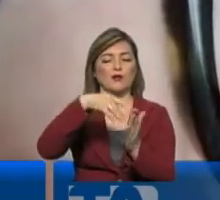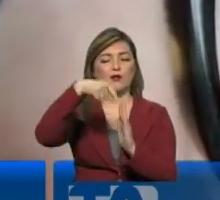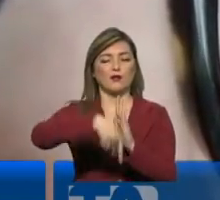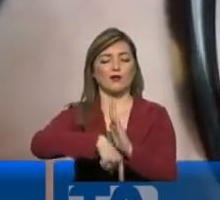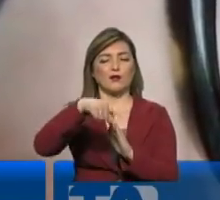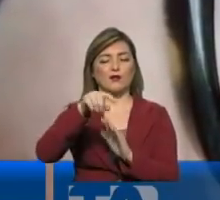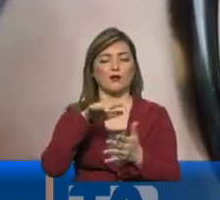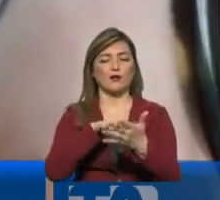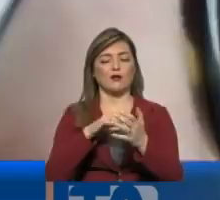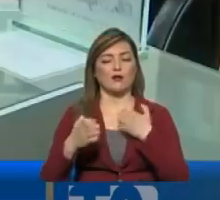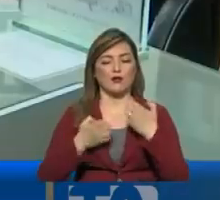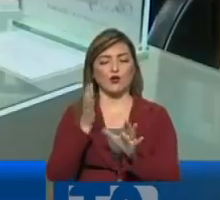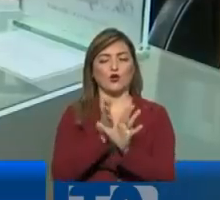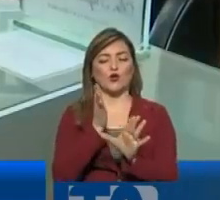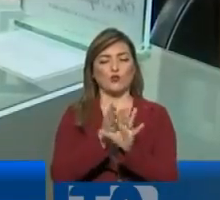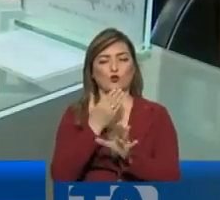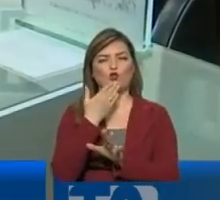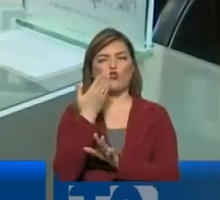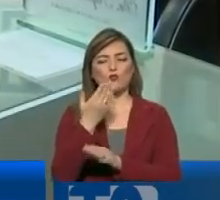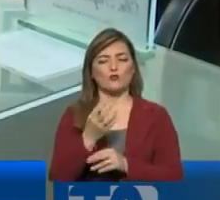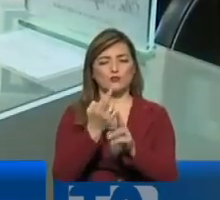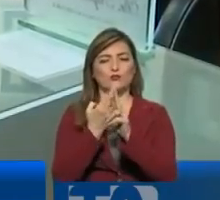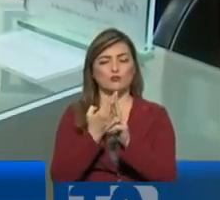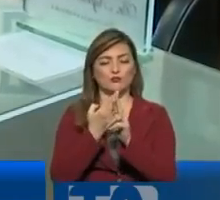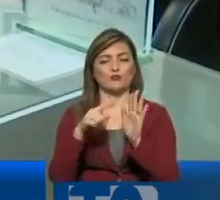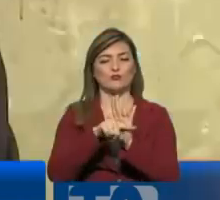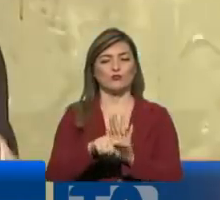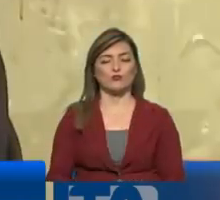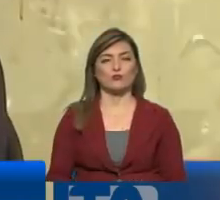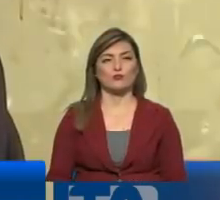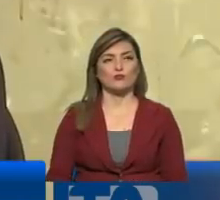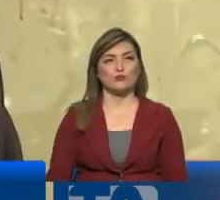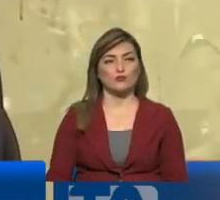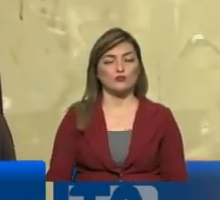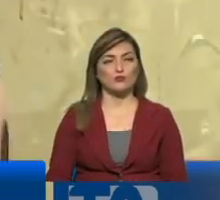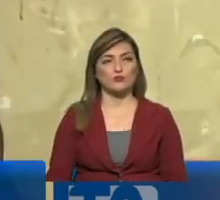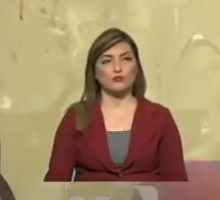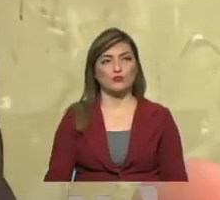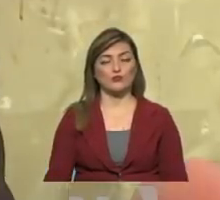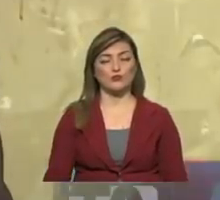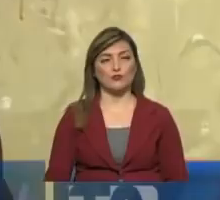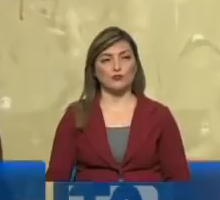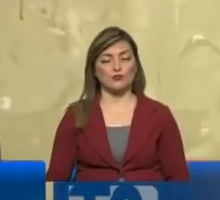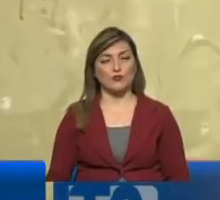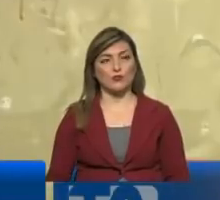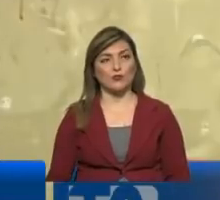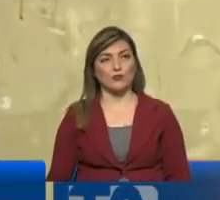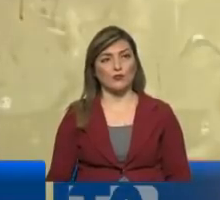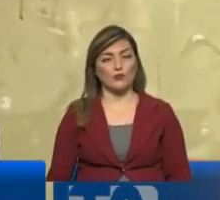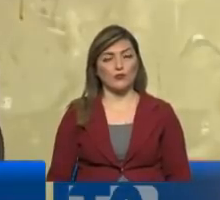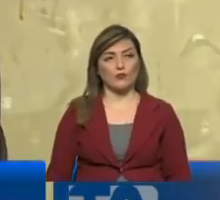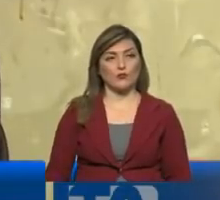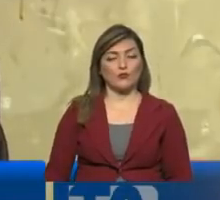de cientos de jóvenes en el país. Y los resultados, sinceramente, aterran. Hay un cálculo de por lo menos